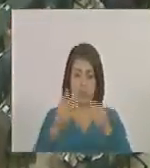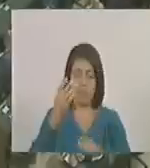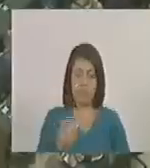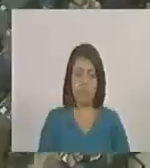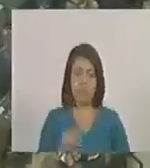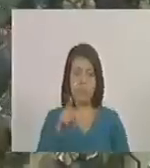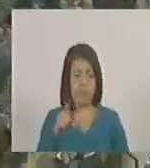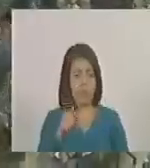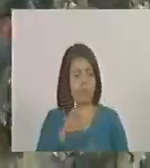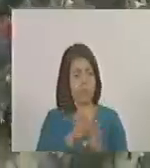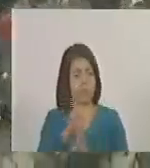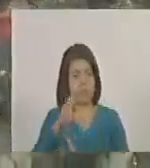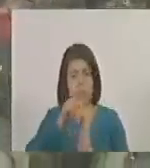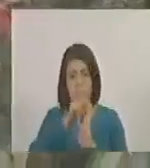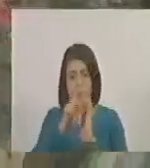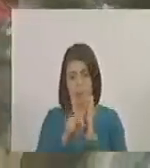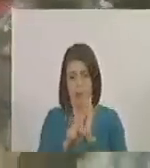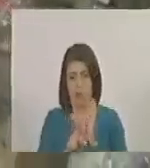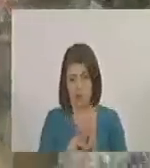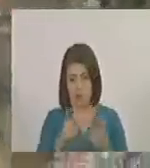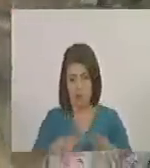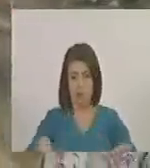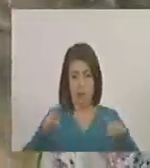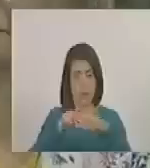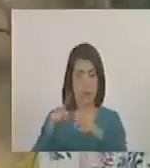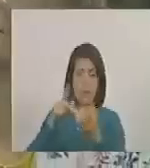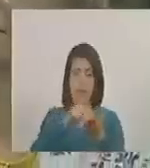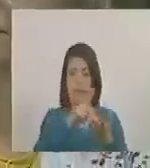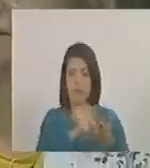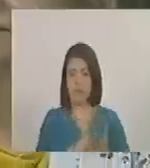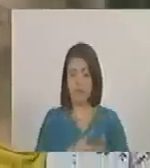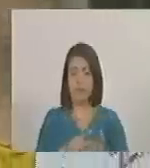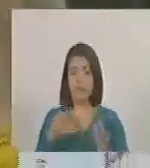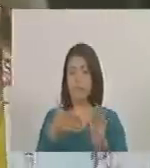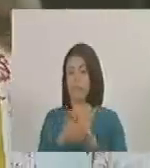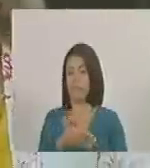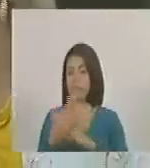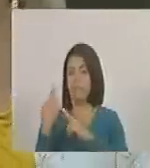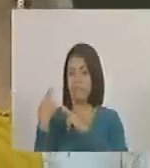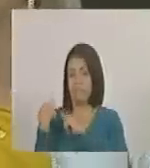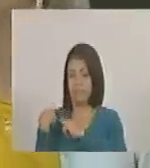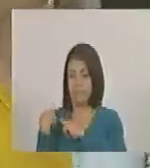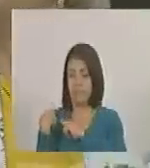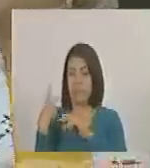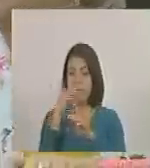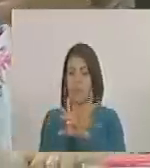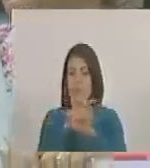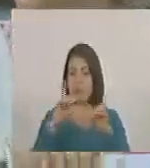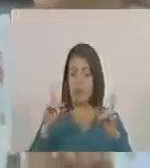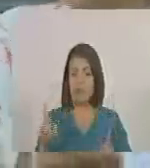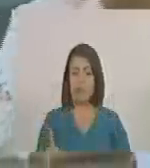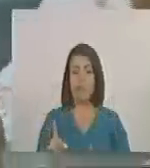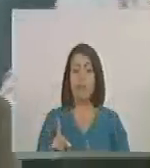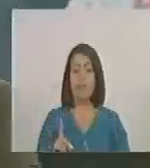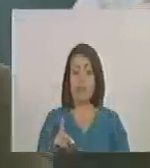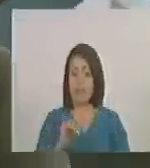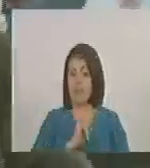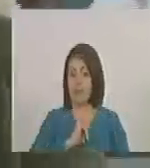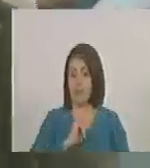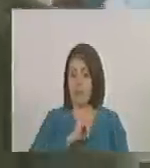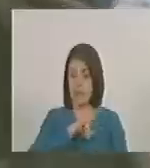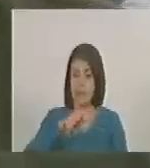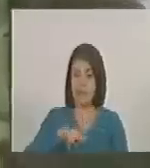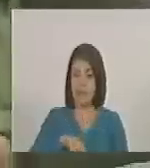comunales se rige por los principios y valores de participación, corresponsabilidad, democracia, identidad